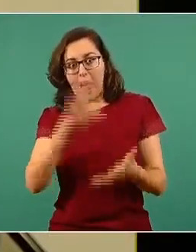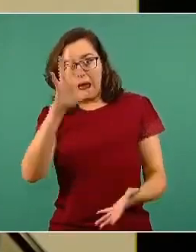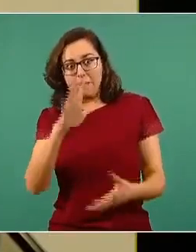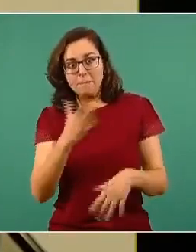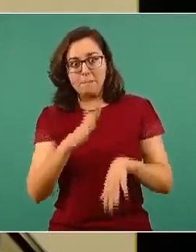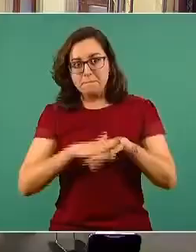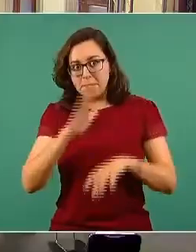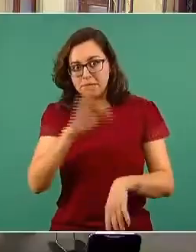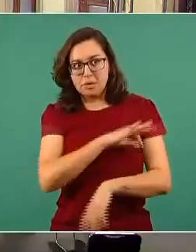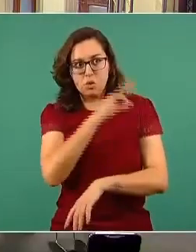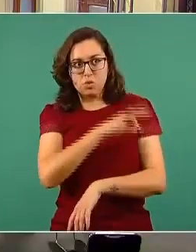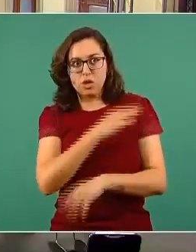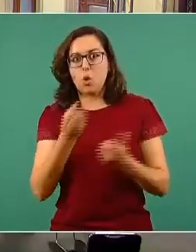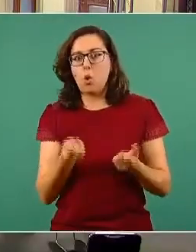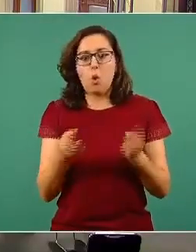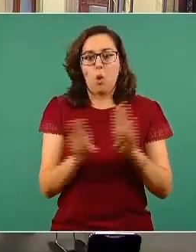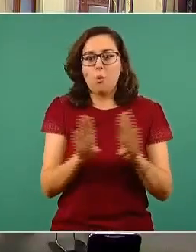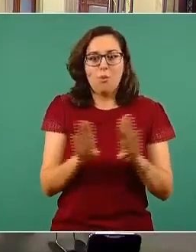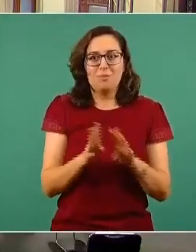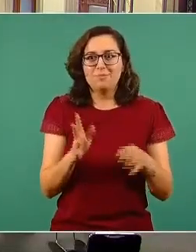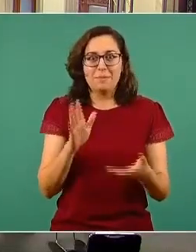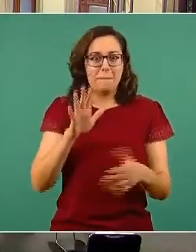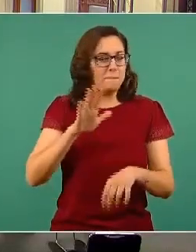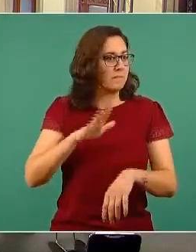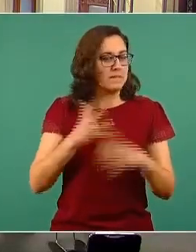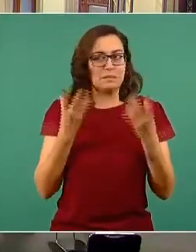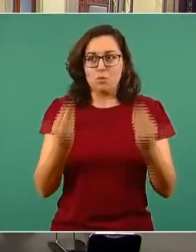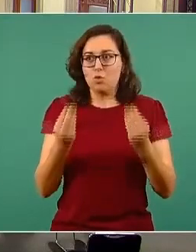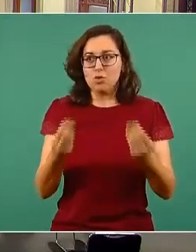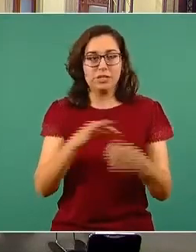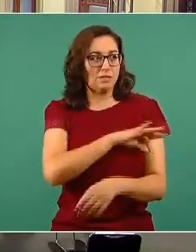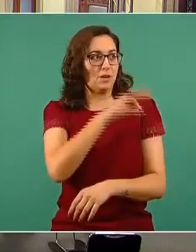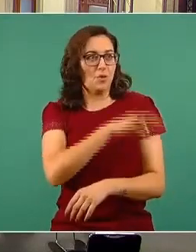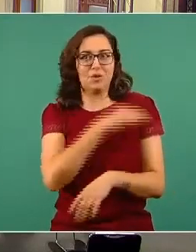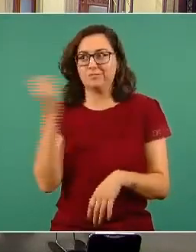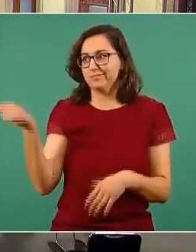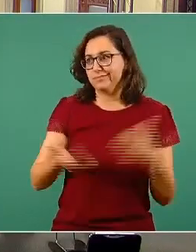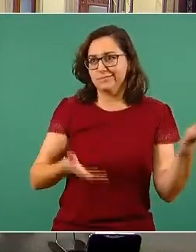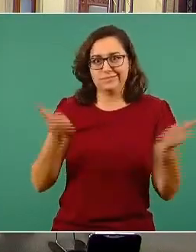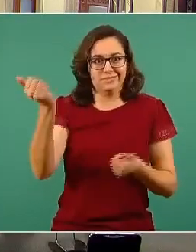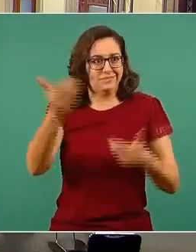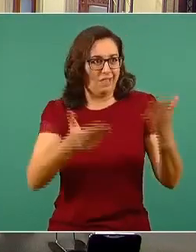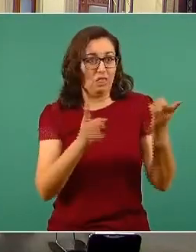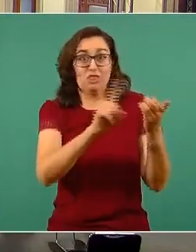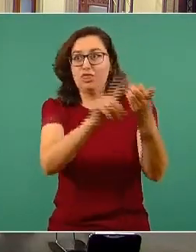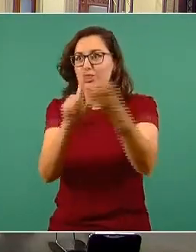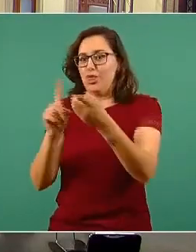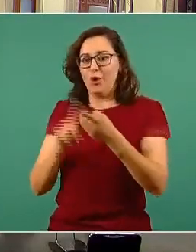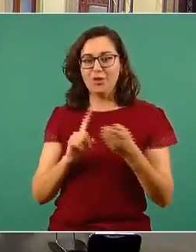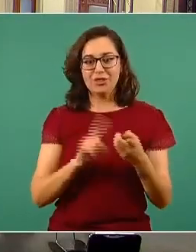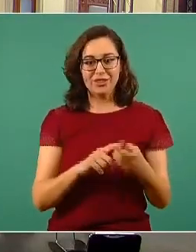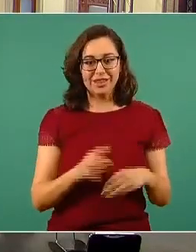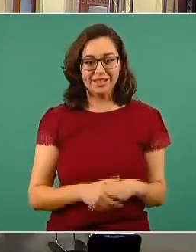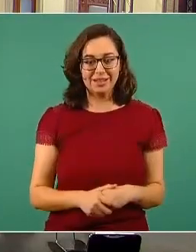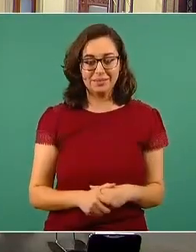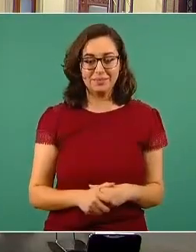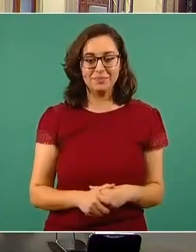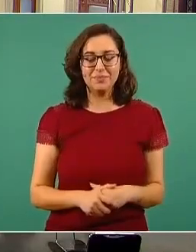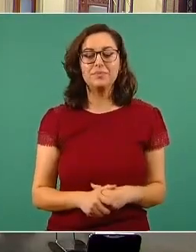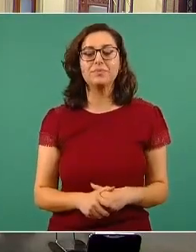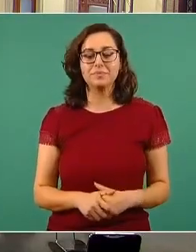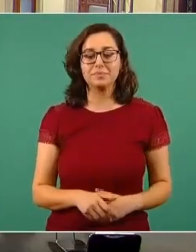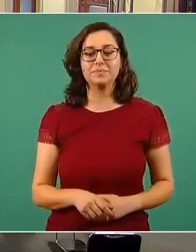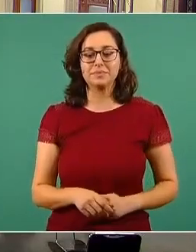todas vacunas más? ¿Cómo no? Qué buena pregunta. Ya casi la razón principal va a ser